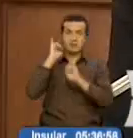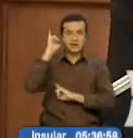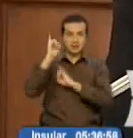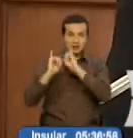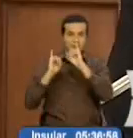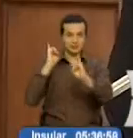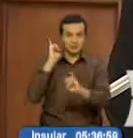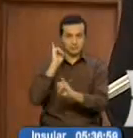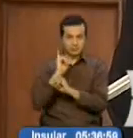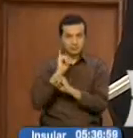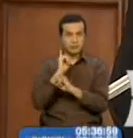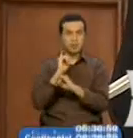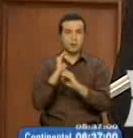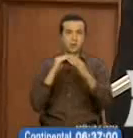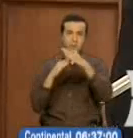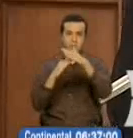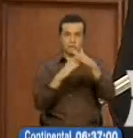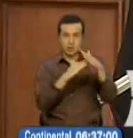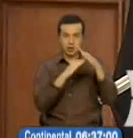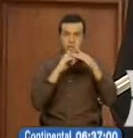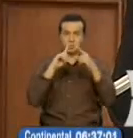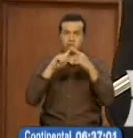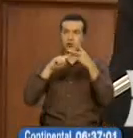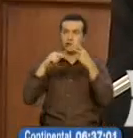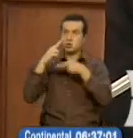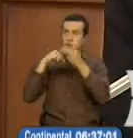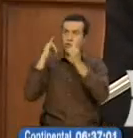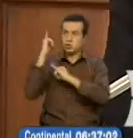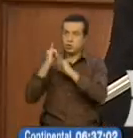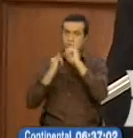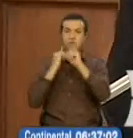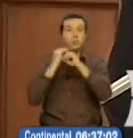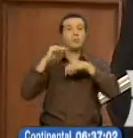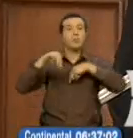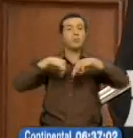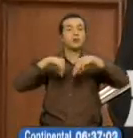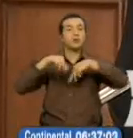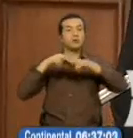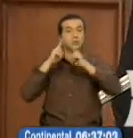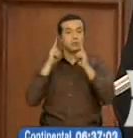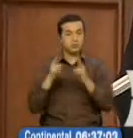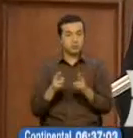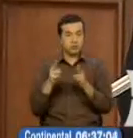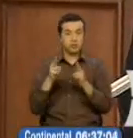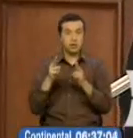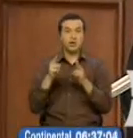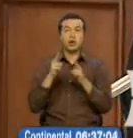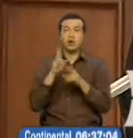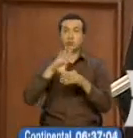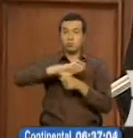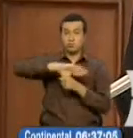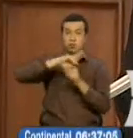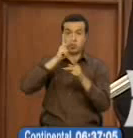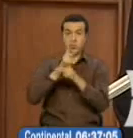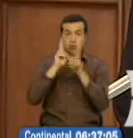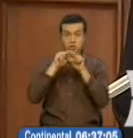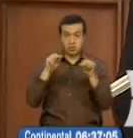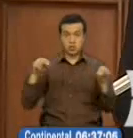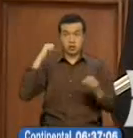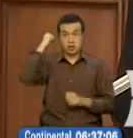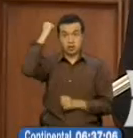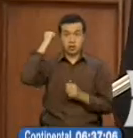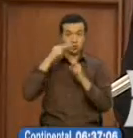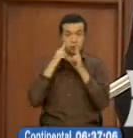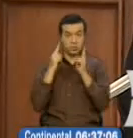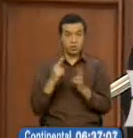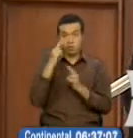La construcción de la paz, comercio exterior, movilidad humana, diplomacia verde, derechos humanos,